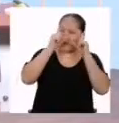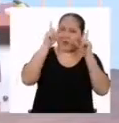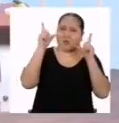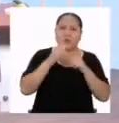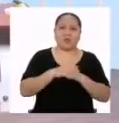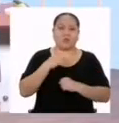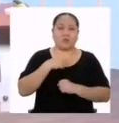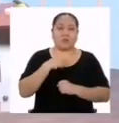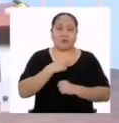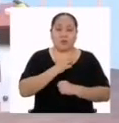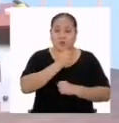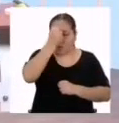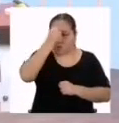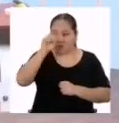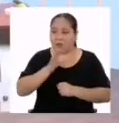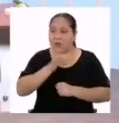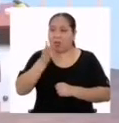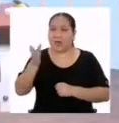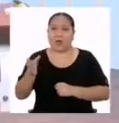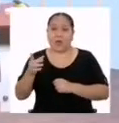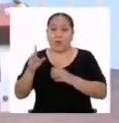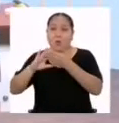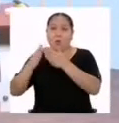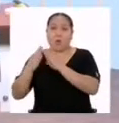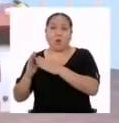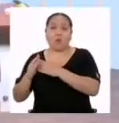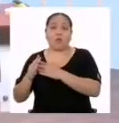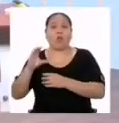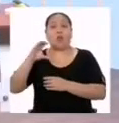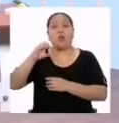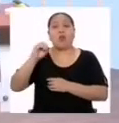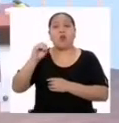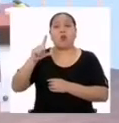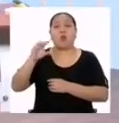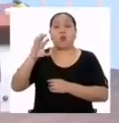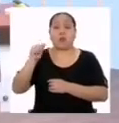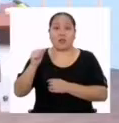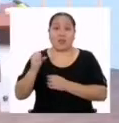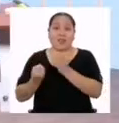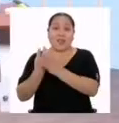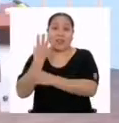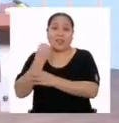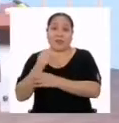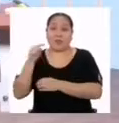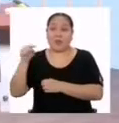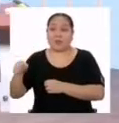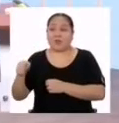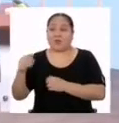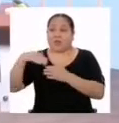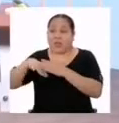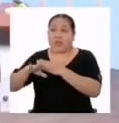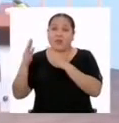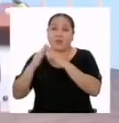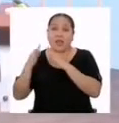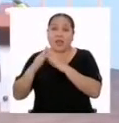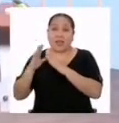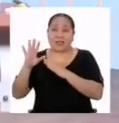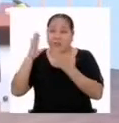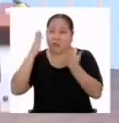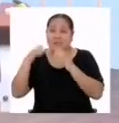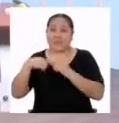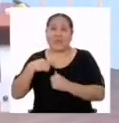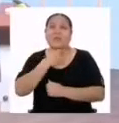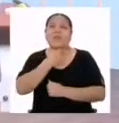que hice a un pueblito del Colca, en Arequipa, y me hospedé en la casa de una señora mayor que me hacía acordar a mi abuelita. Un día la veo